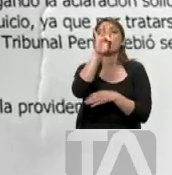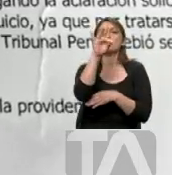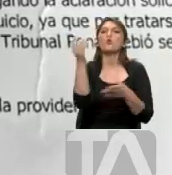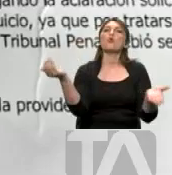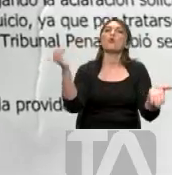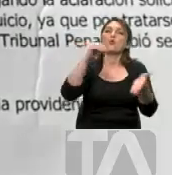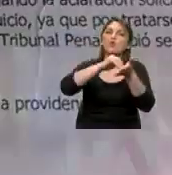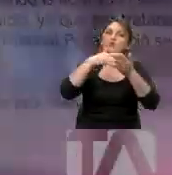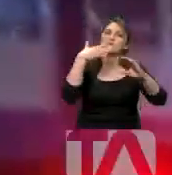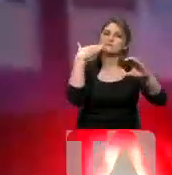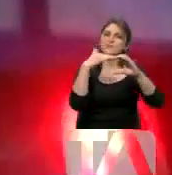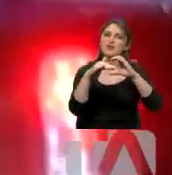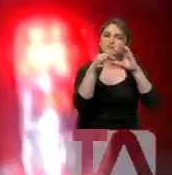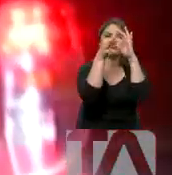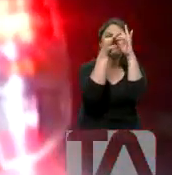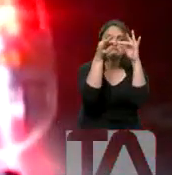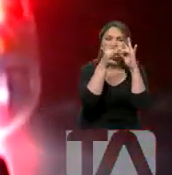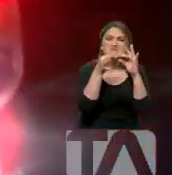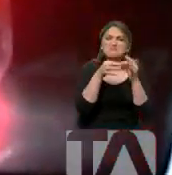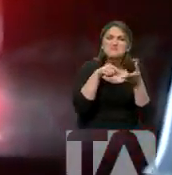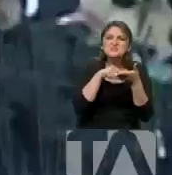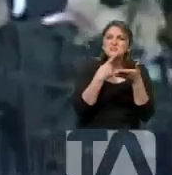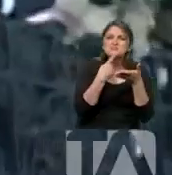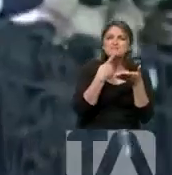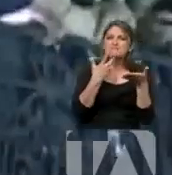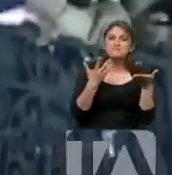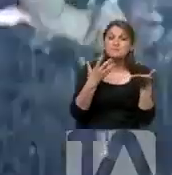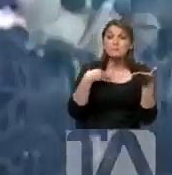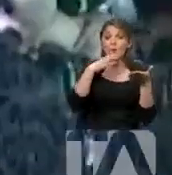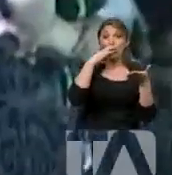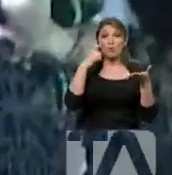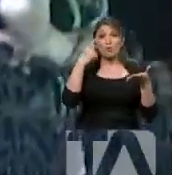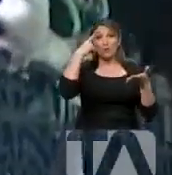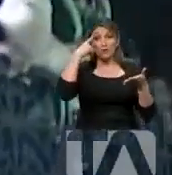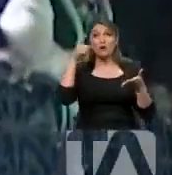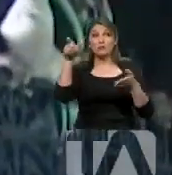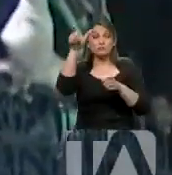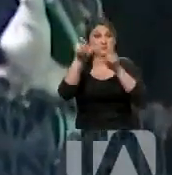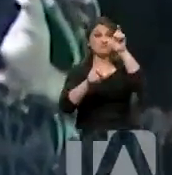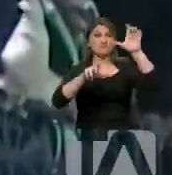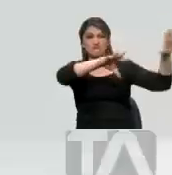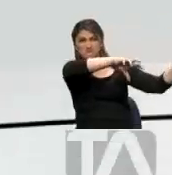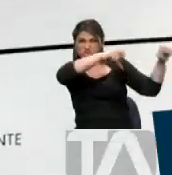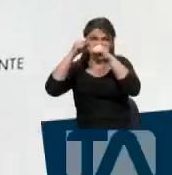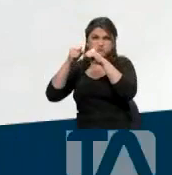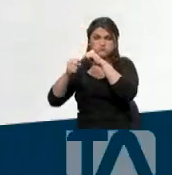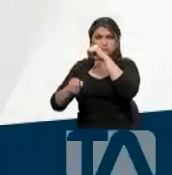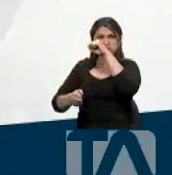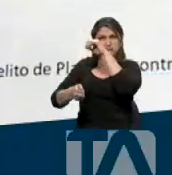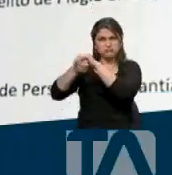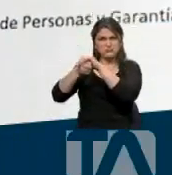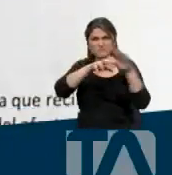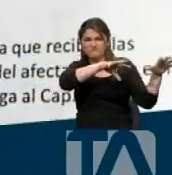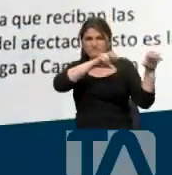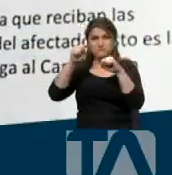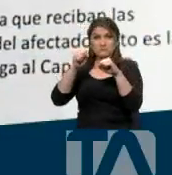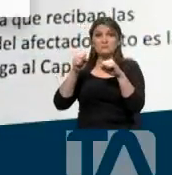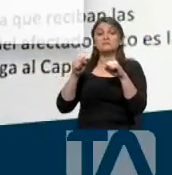informa sobre la indagación previa por el supuesto plagio al expresidente Rafael Correa, el 30S, y